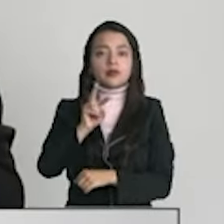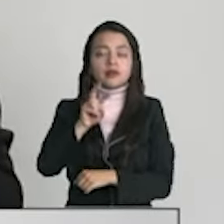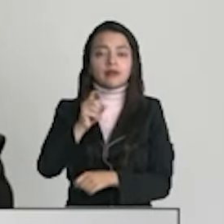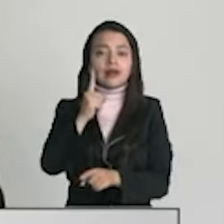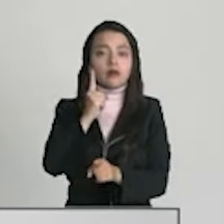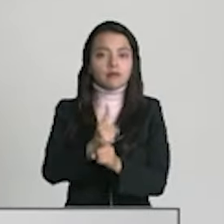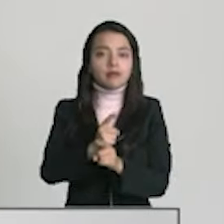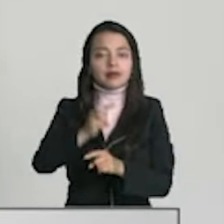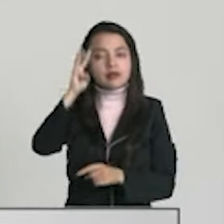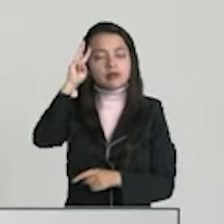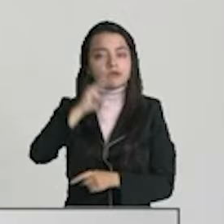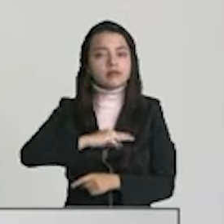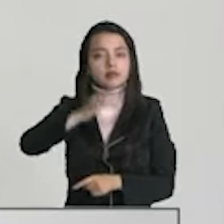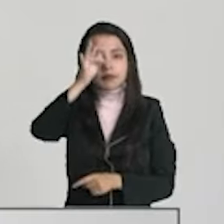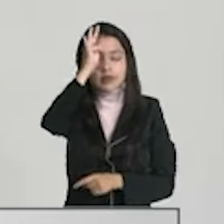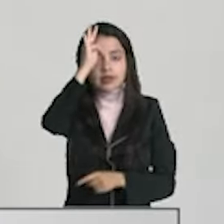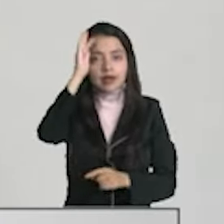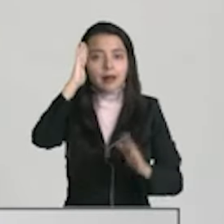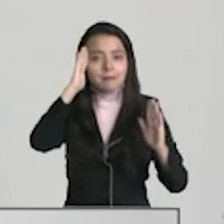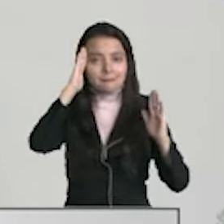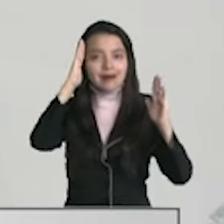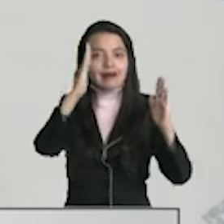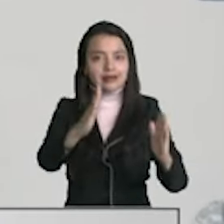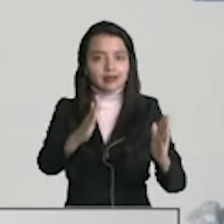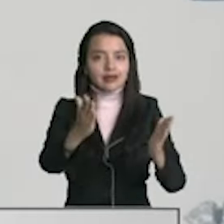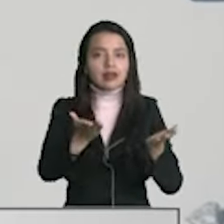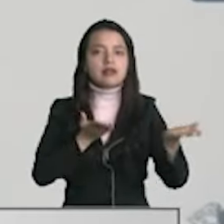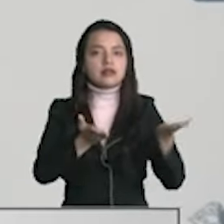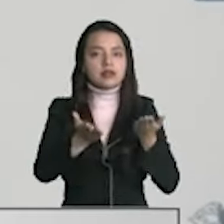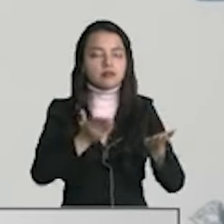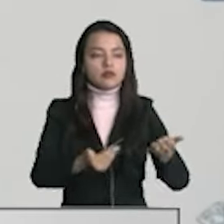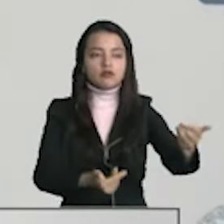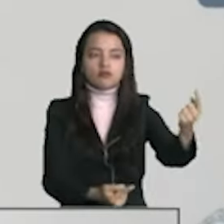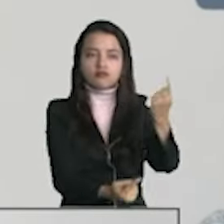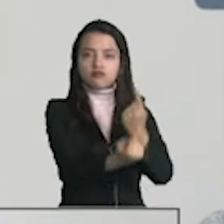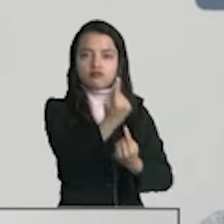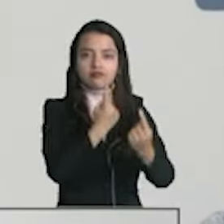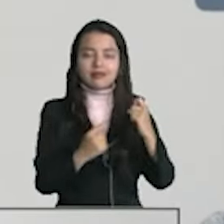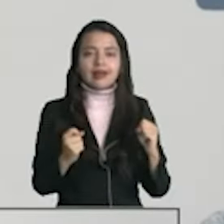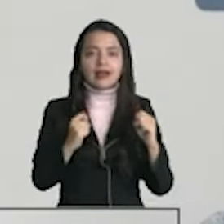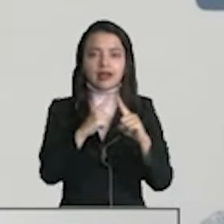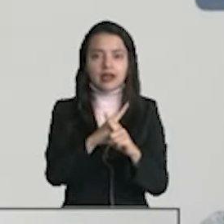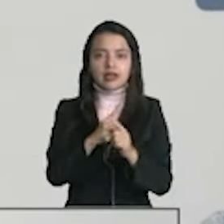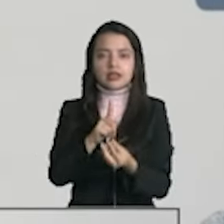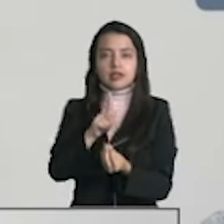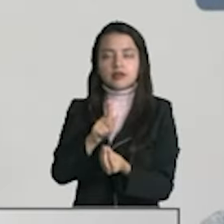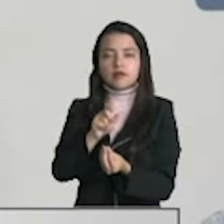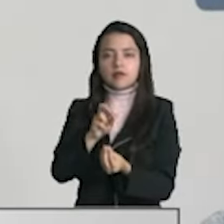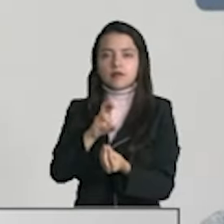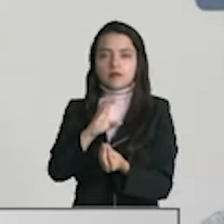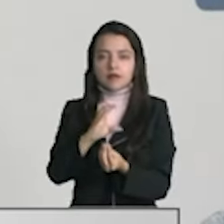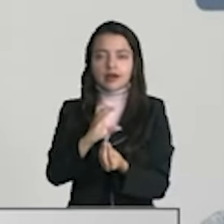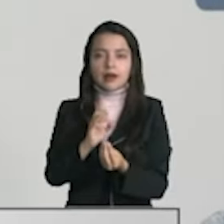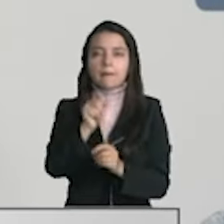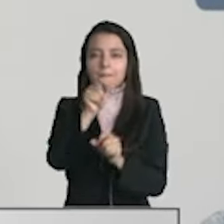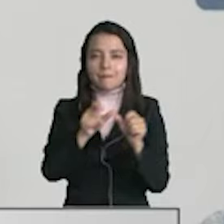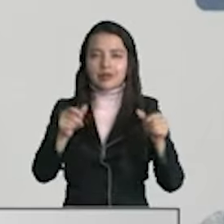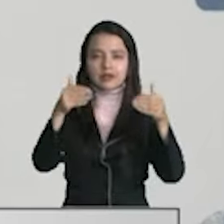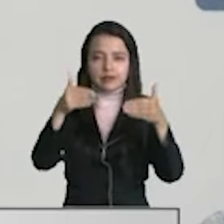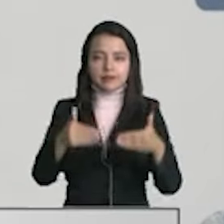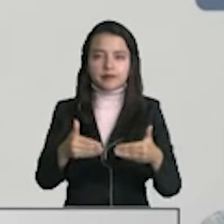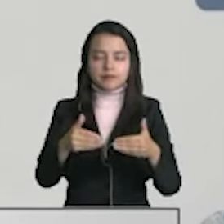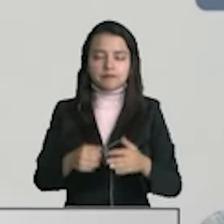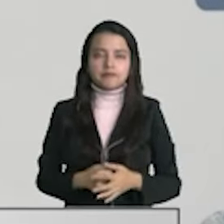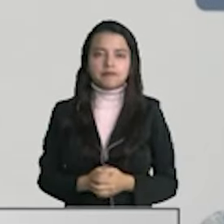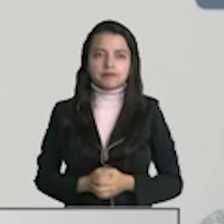que en el Hospital Militar Central en Bogotá se atenderán a exintegrantes de las FARC, específicamente para protección